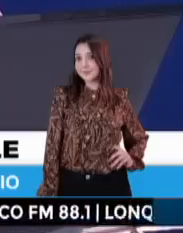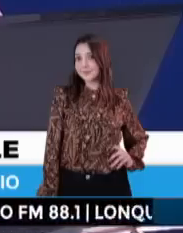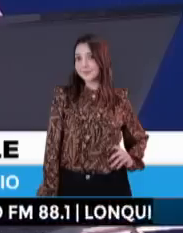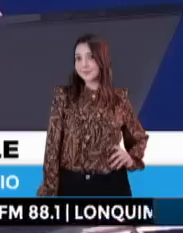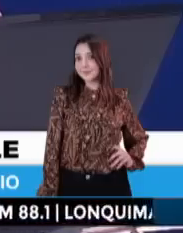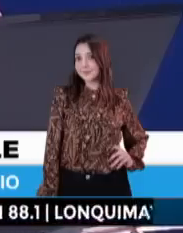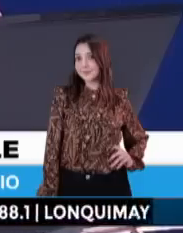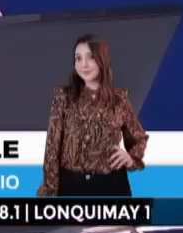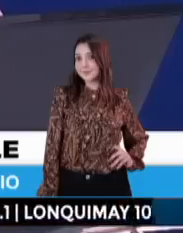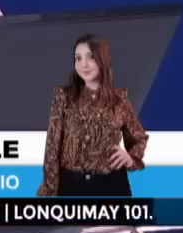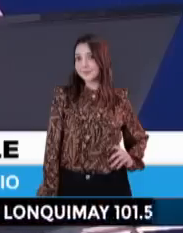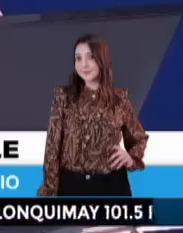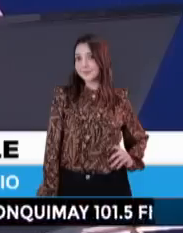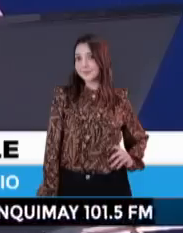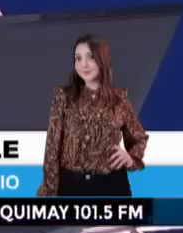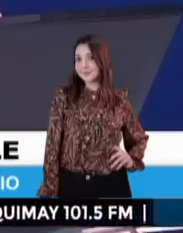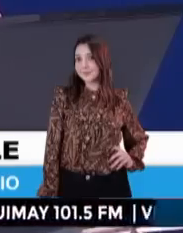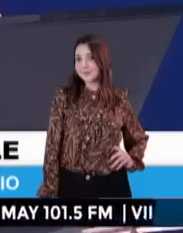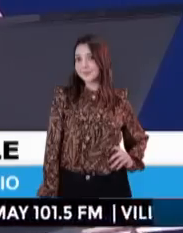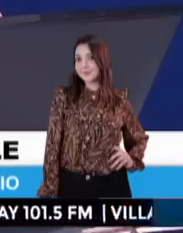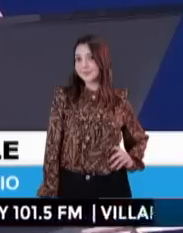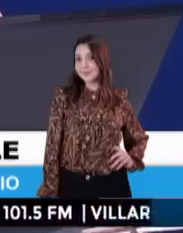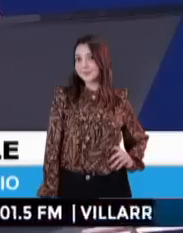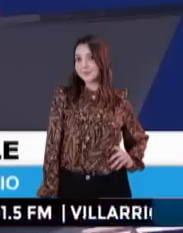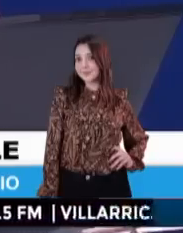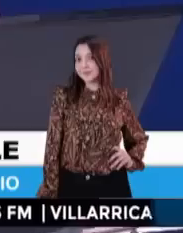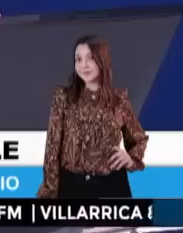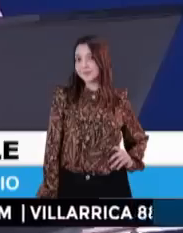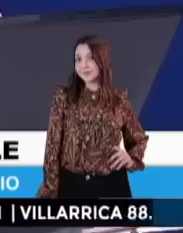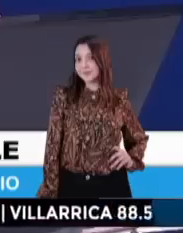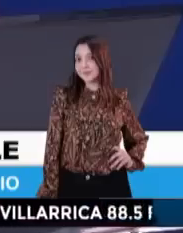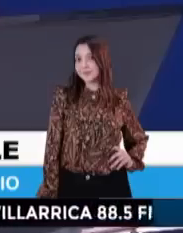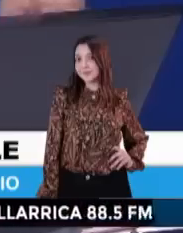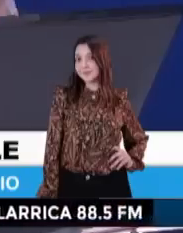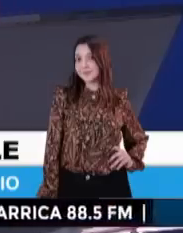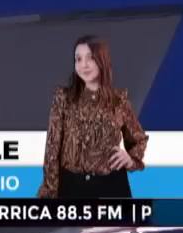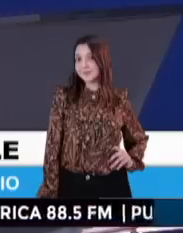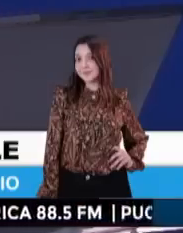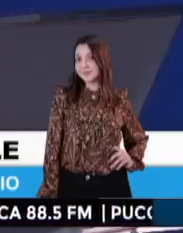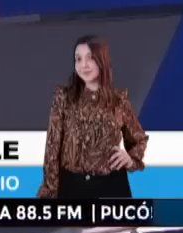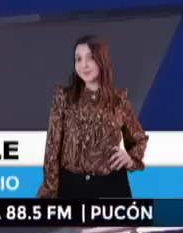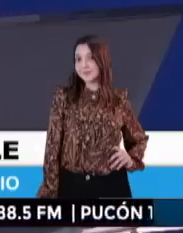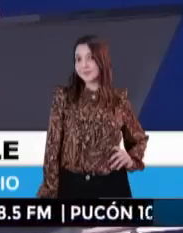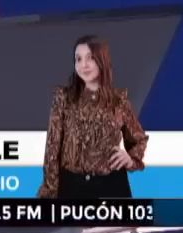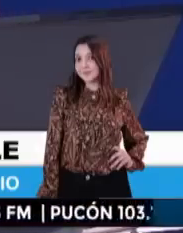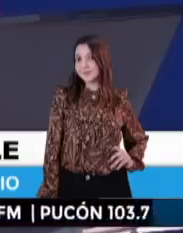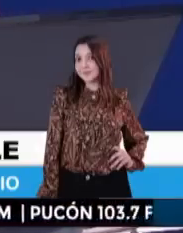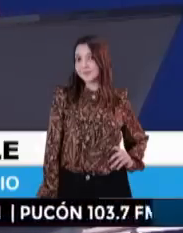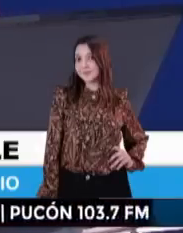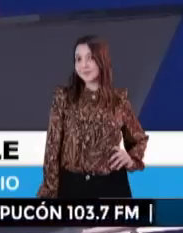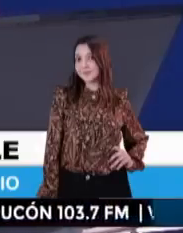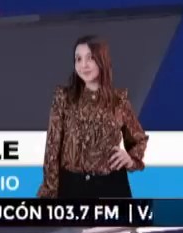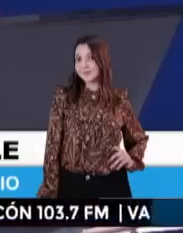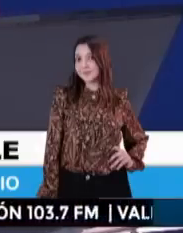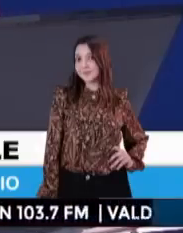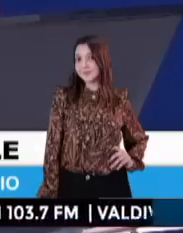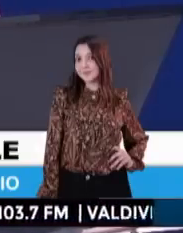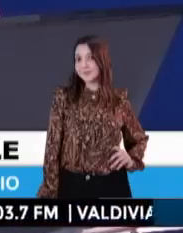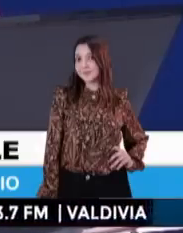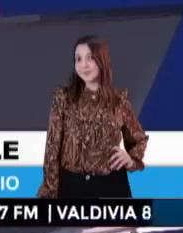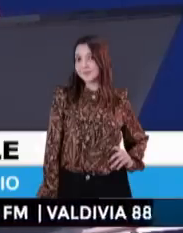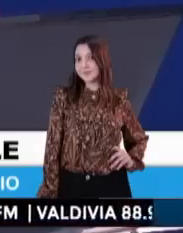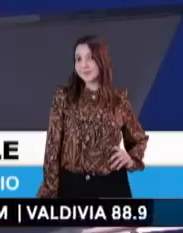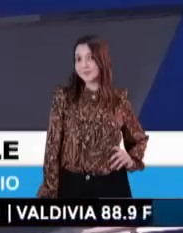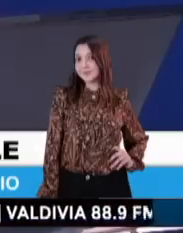el día de hoy cuánto se informó al gobierno. Se ha dicho por parte de las autoridades que la brecha